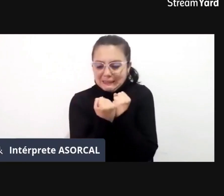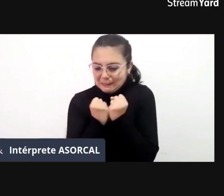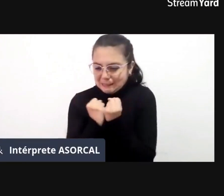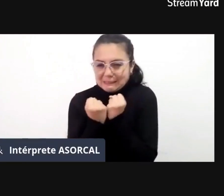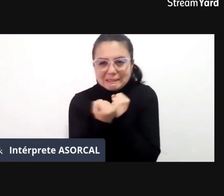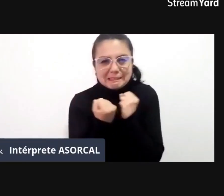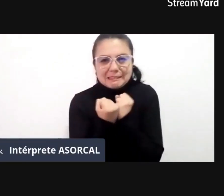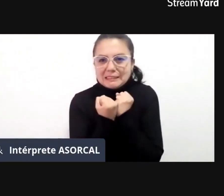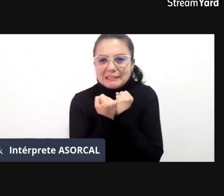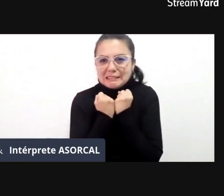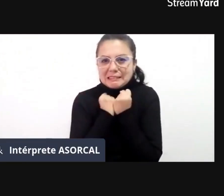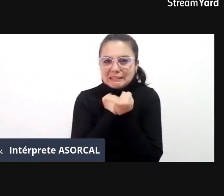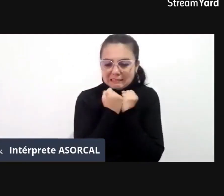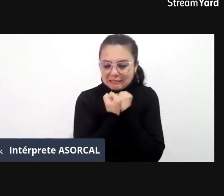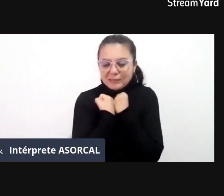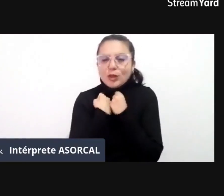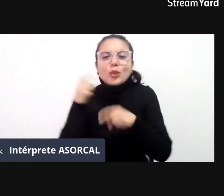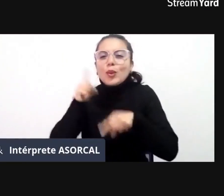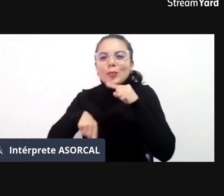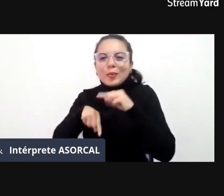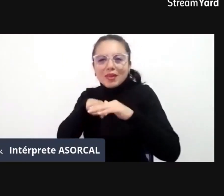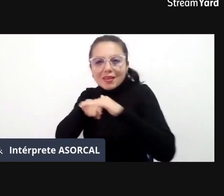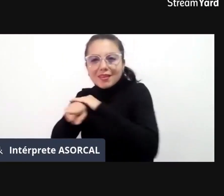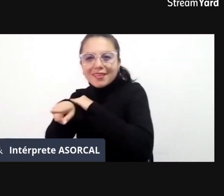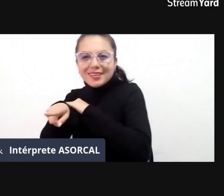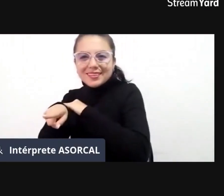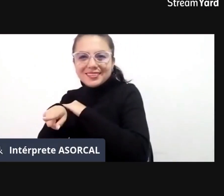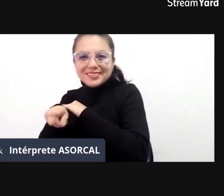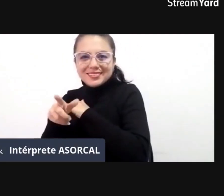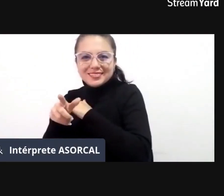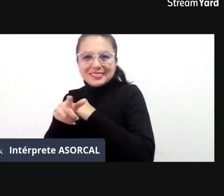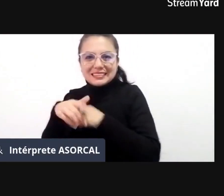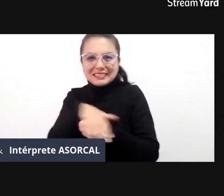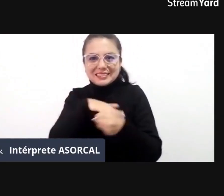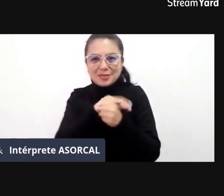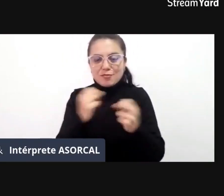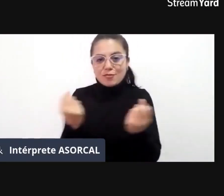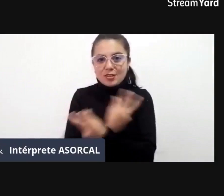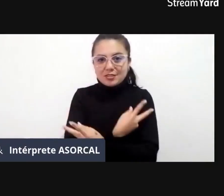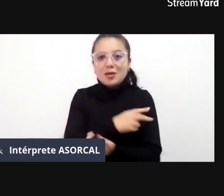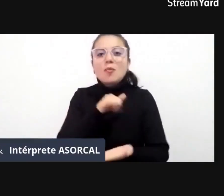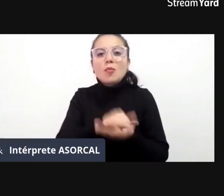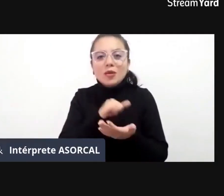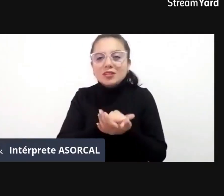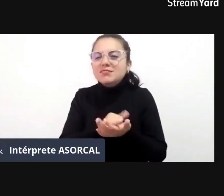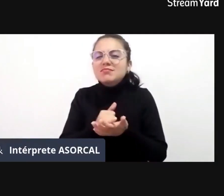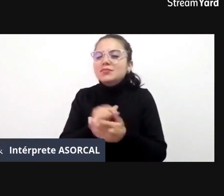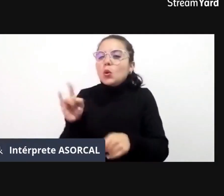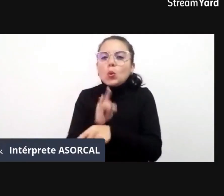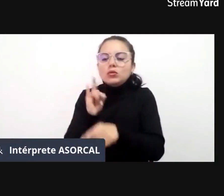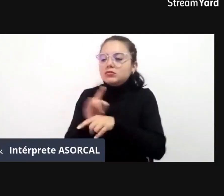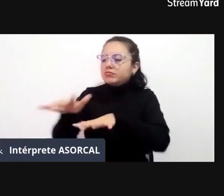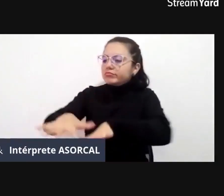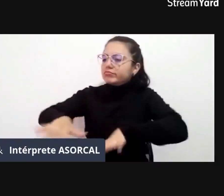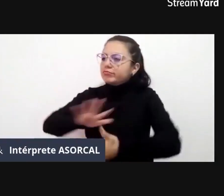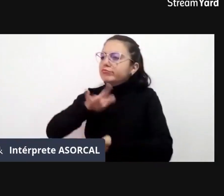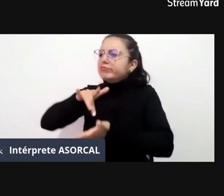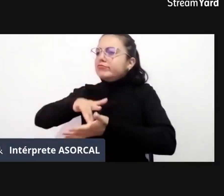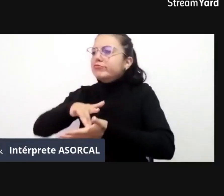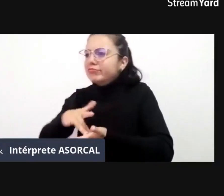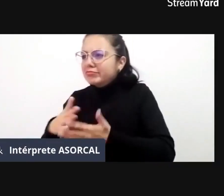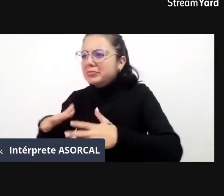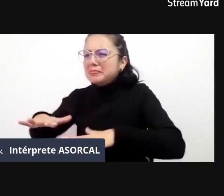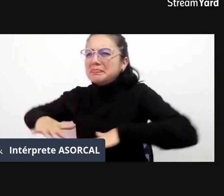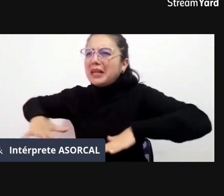las manifestaciones de violencia. De esta manera, el uso de los espacios comunes, como las plazas y las calles, las paradas de buses,